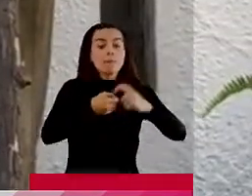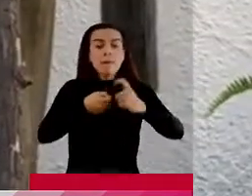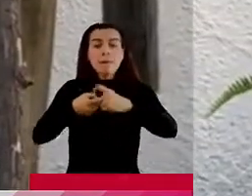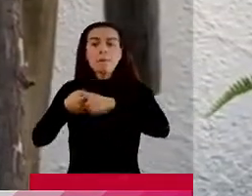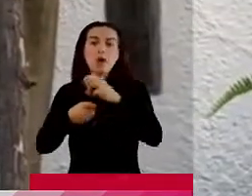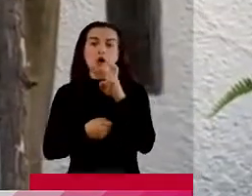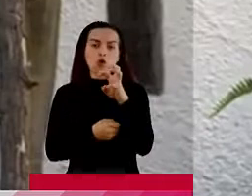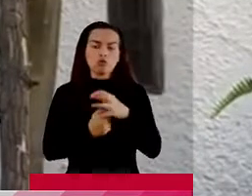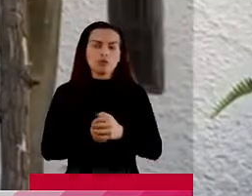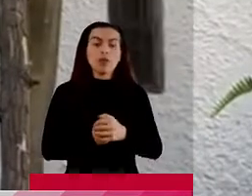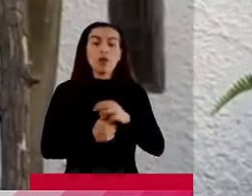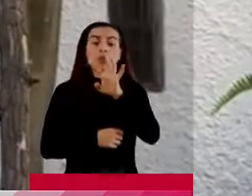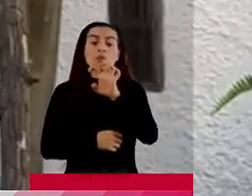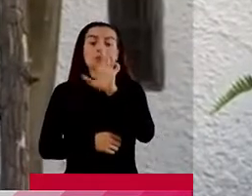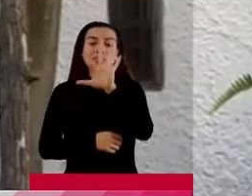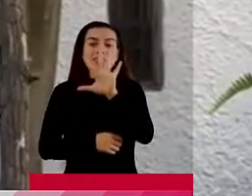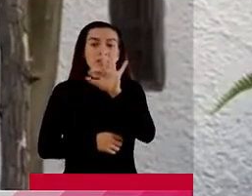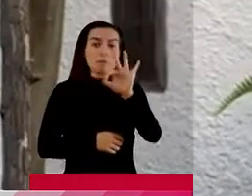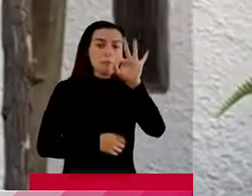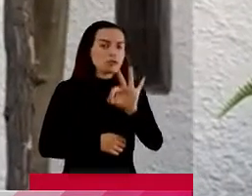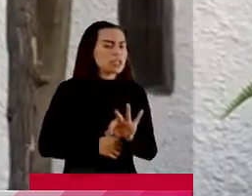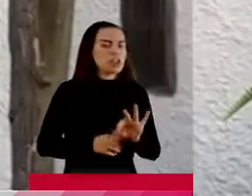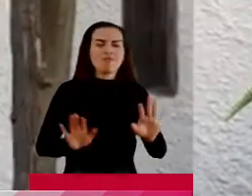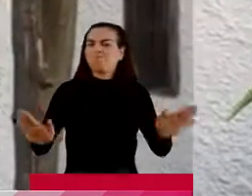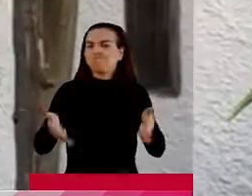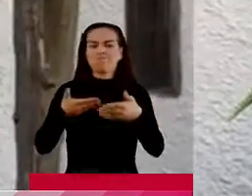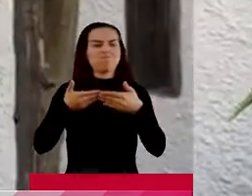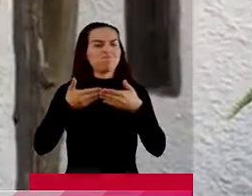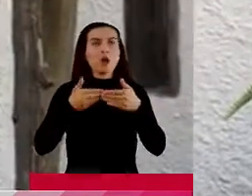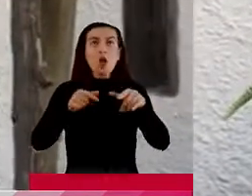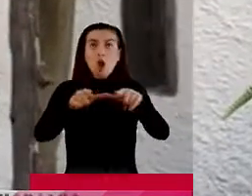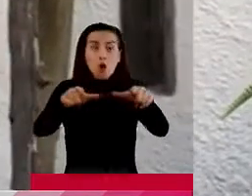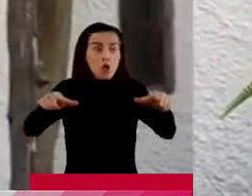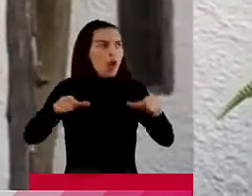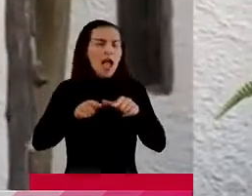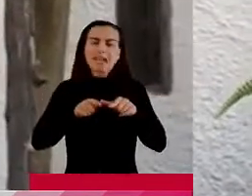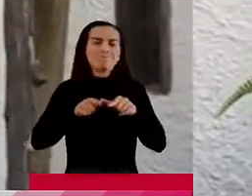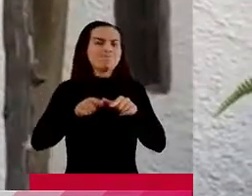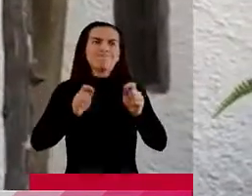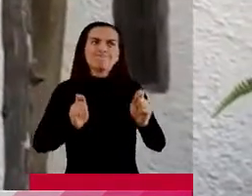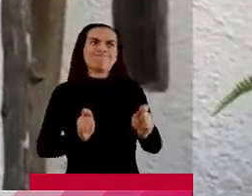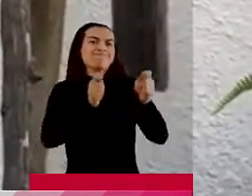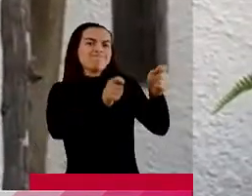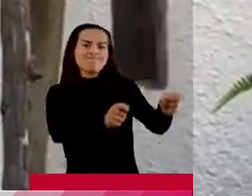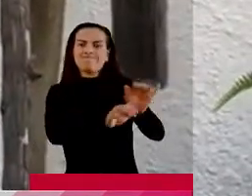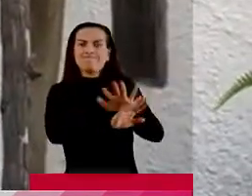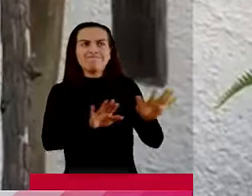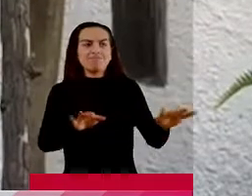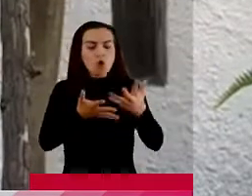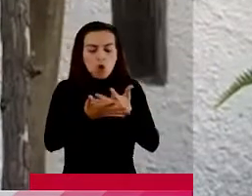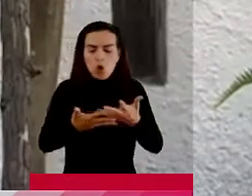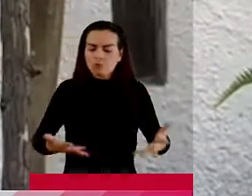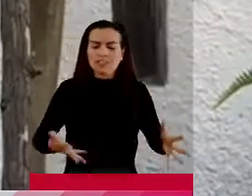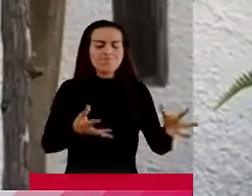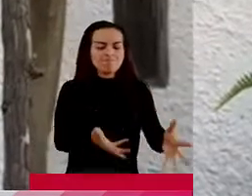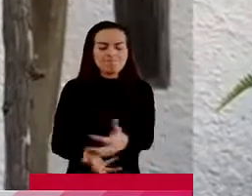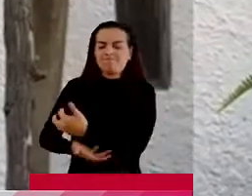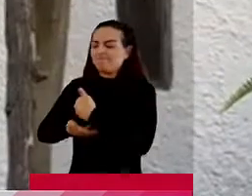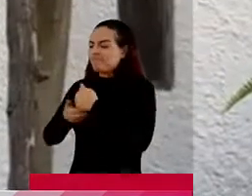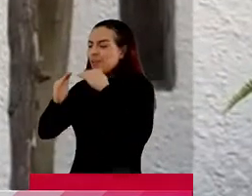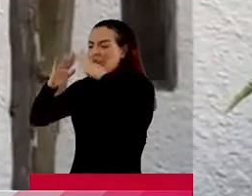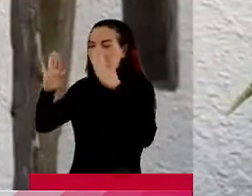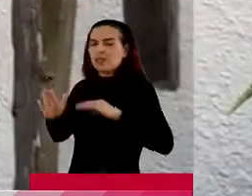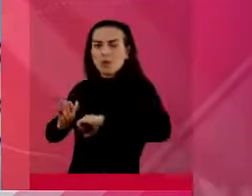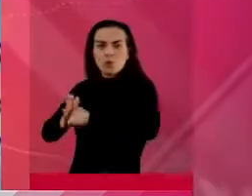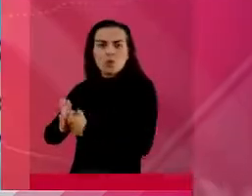cerrando, están entregando locales y están guardando sus elementos en otros lugares porque no hay recursos para poder cancelar